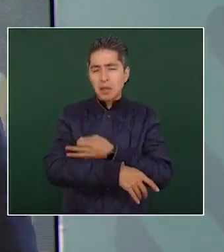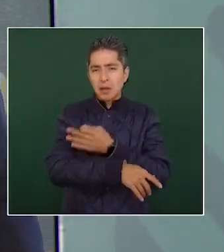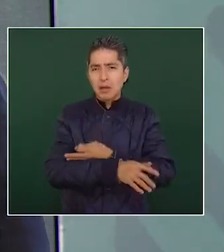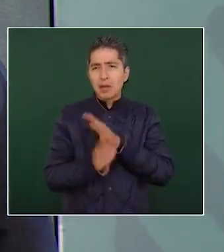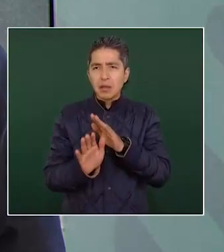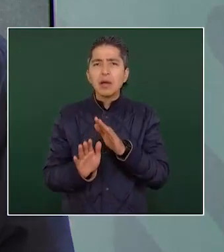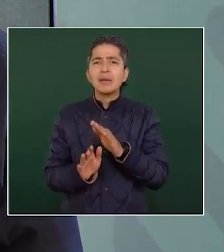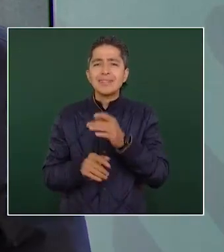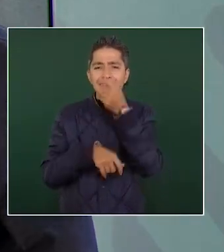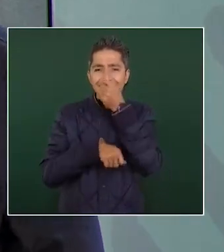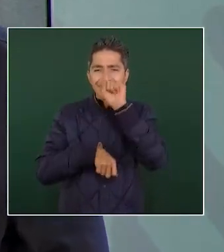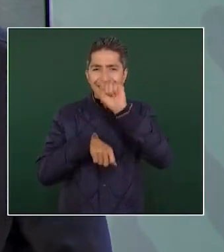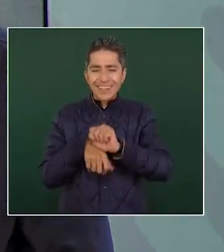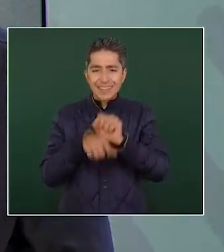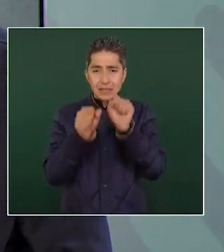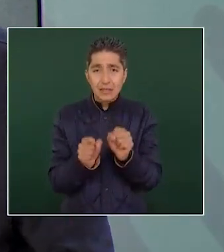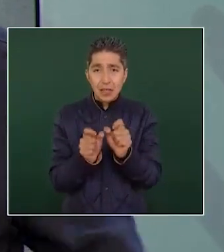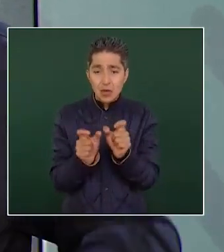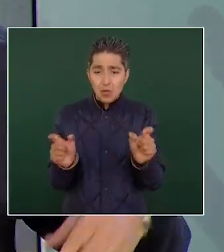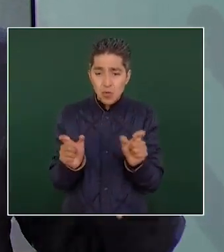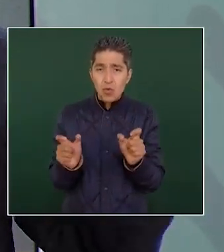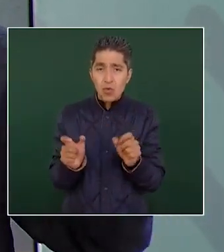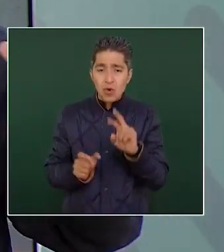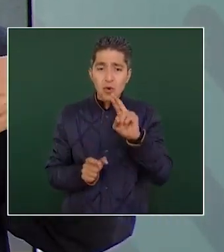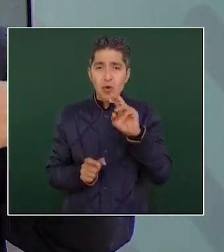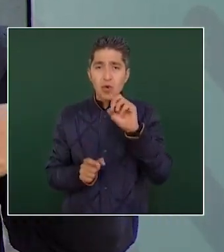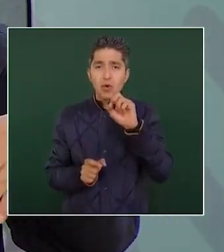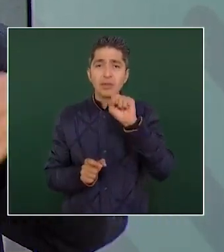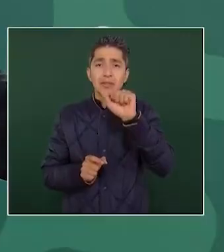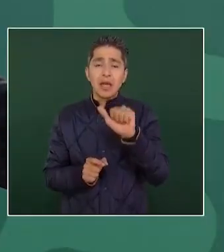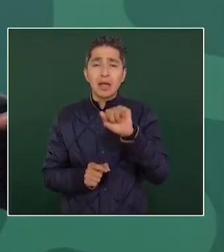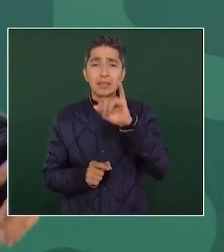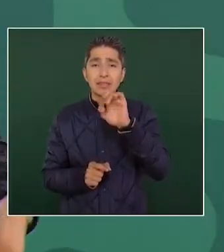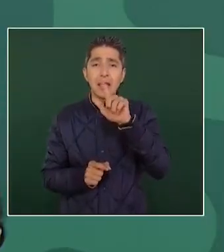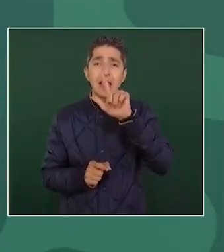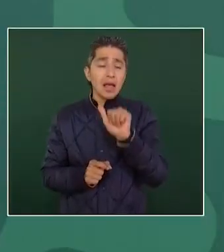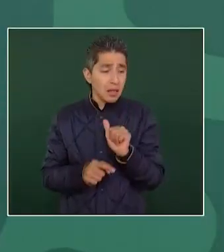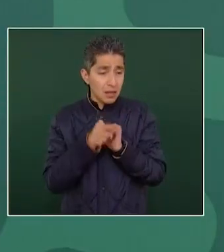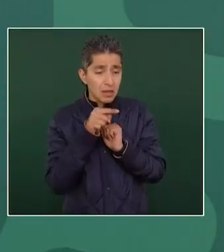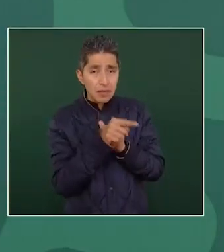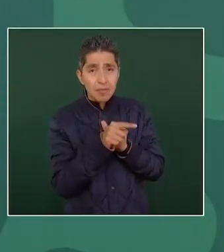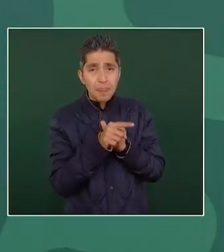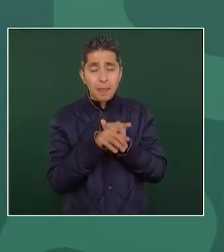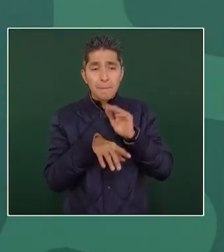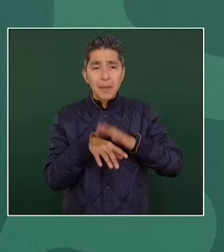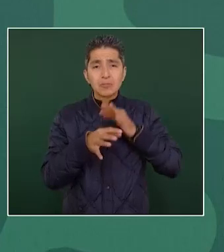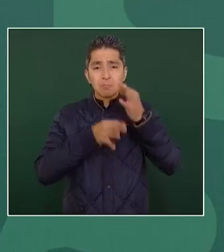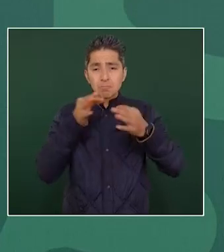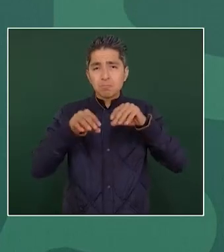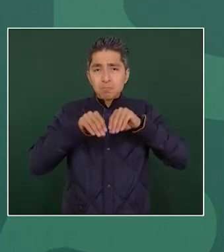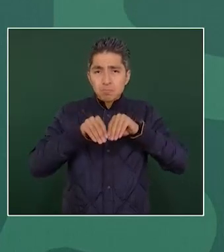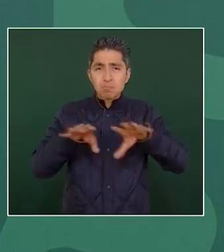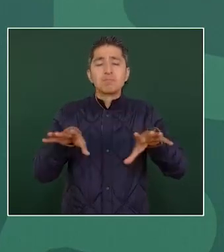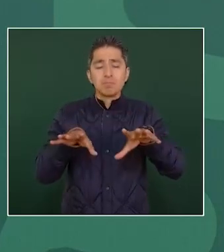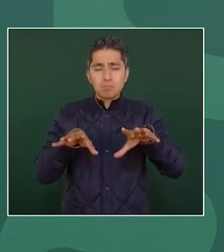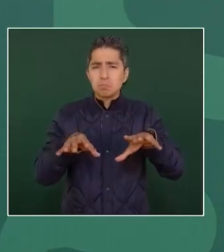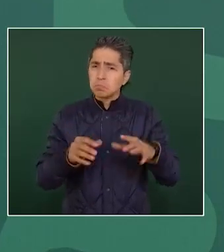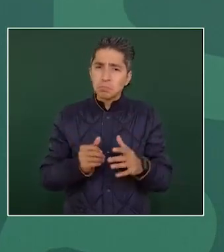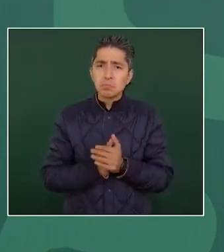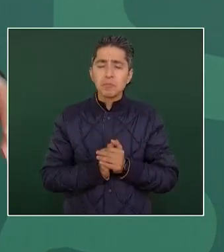la Secretaría de Seguridad, Rosexia, la que tenga más elementos, les va a informar. Y lo vamos a hacer